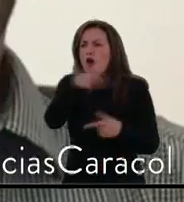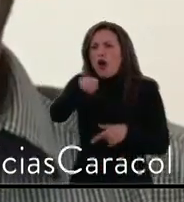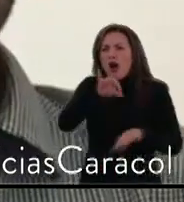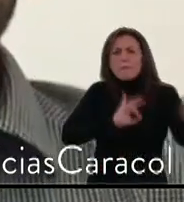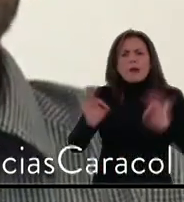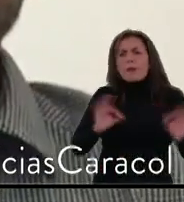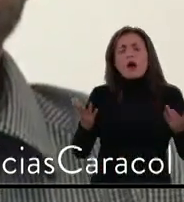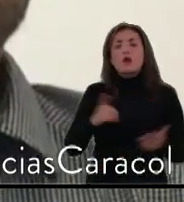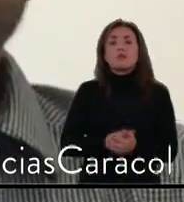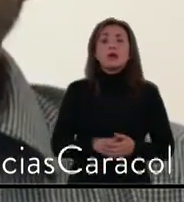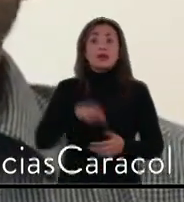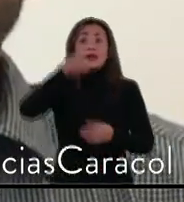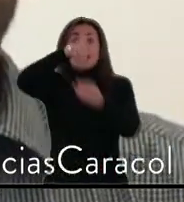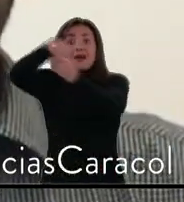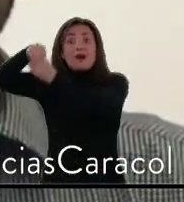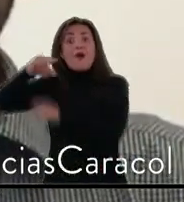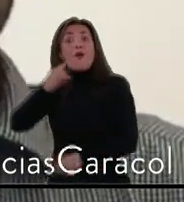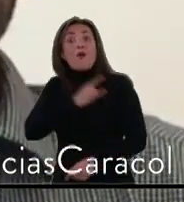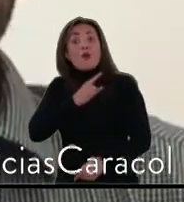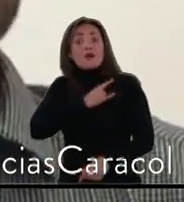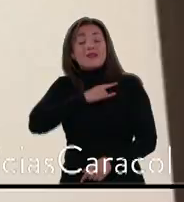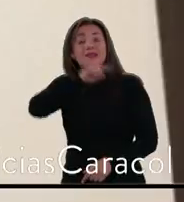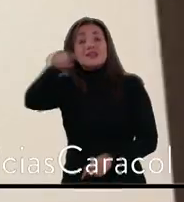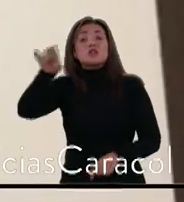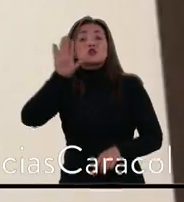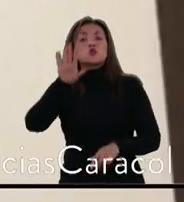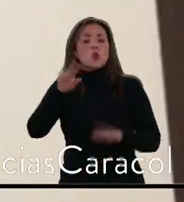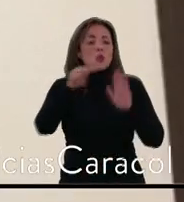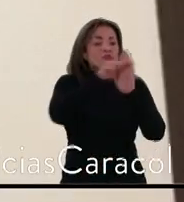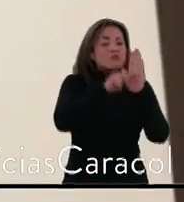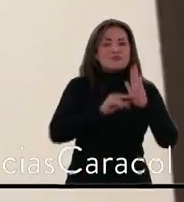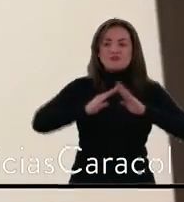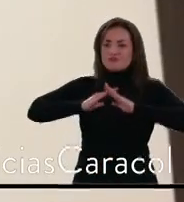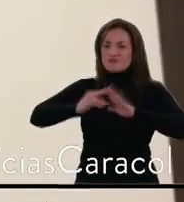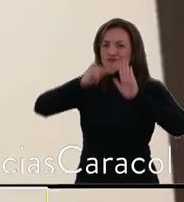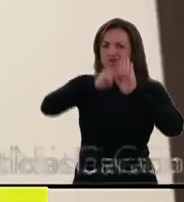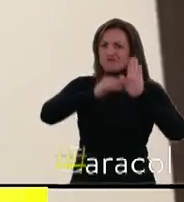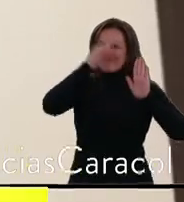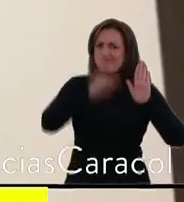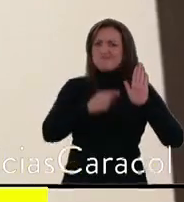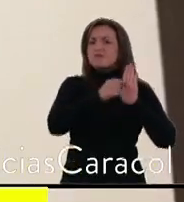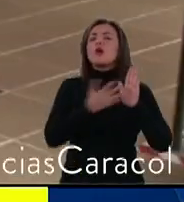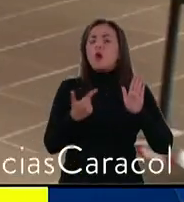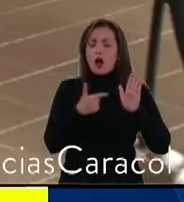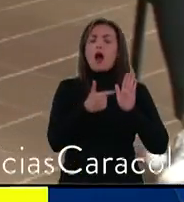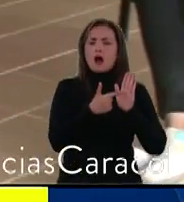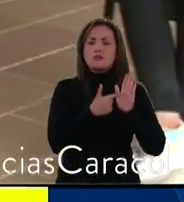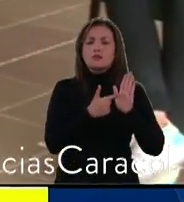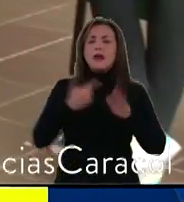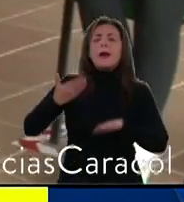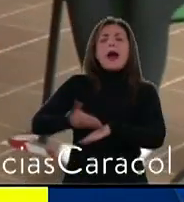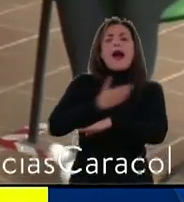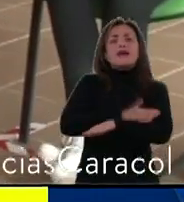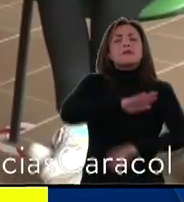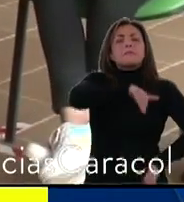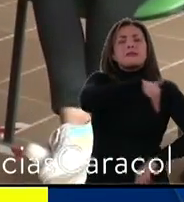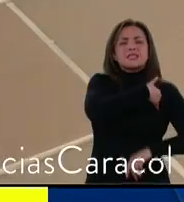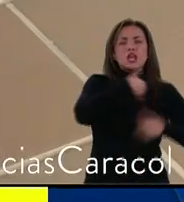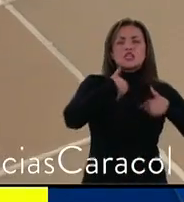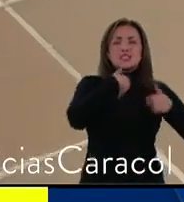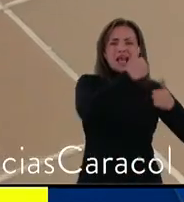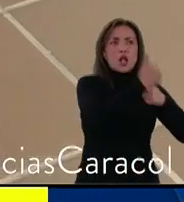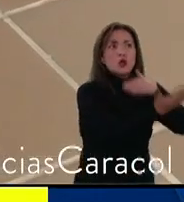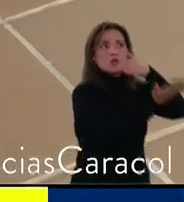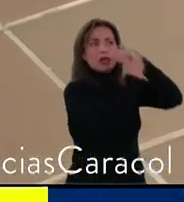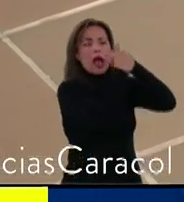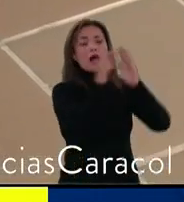Los protocolos de las instituciones de educación superior están acogiendo los protocolos de salud del ministerio. En caso de que